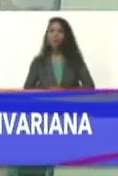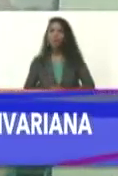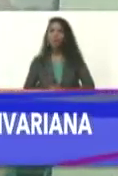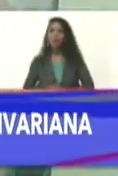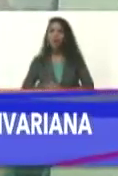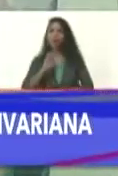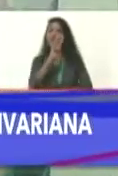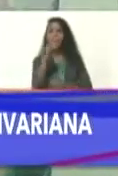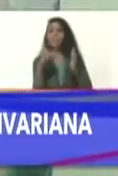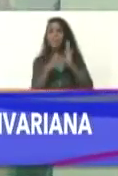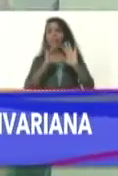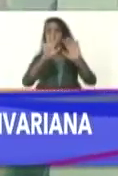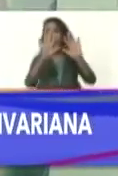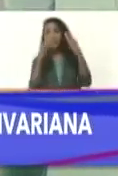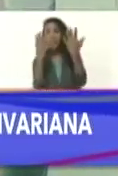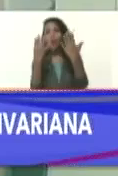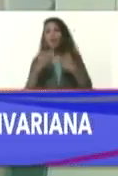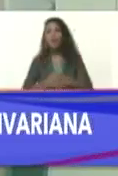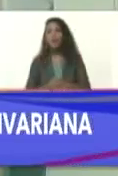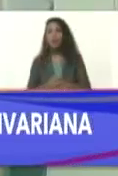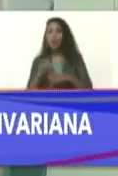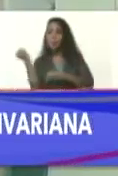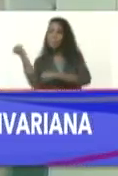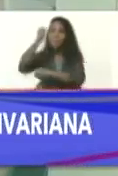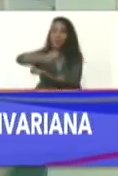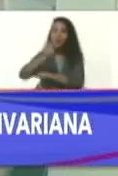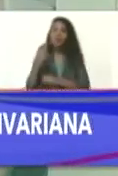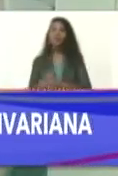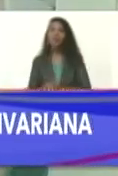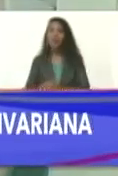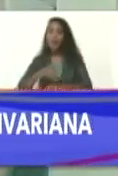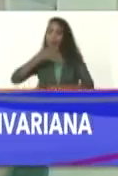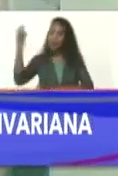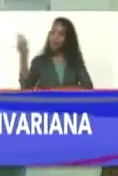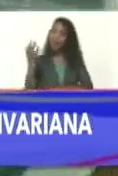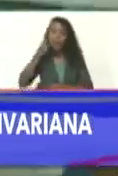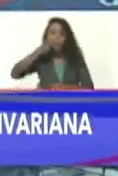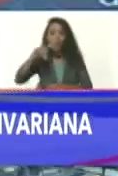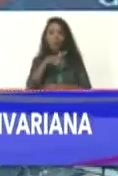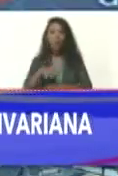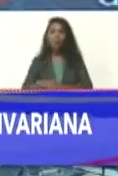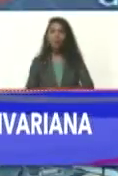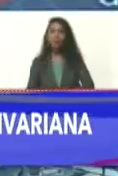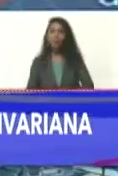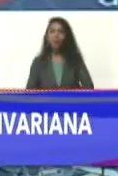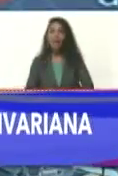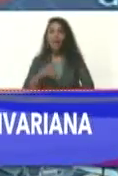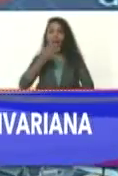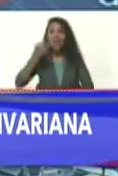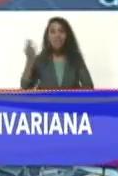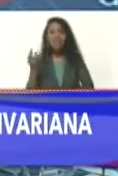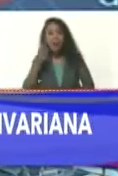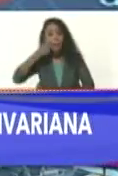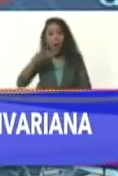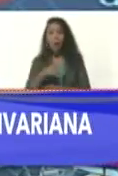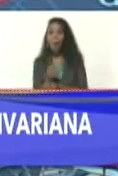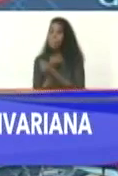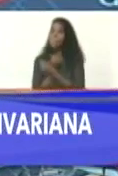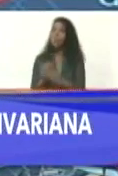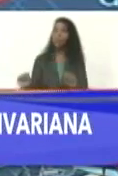en 2019 venció la verdad del pueblo. Sin la verdad del pueblo sería